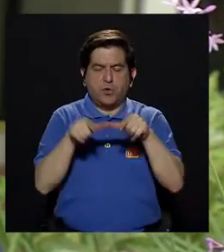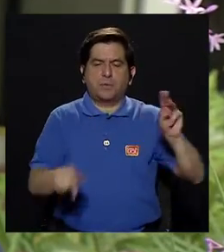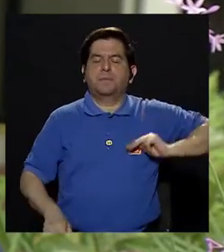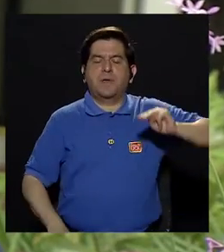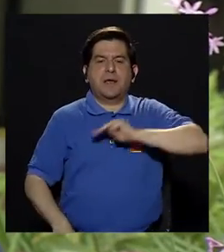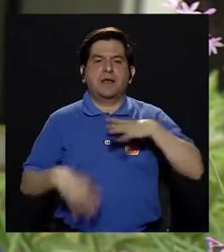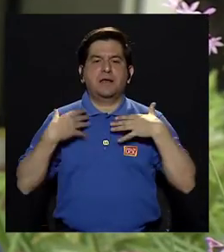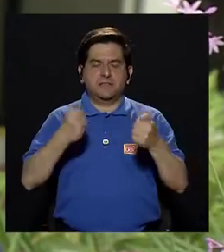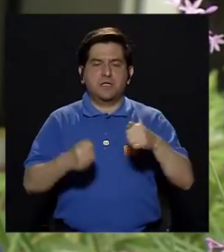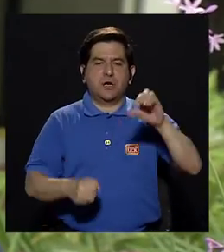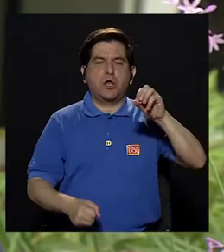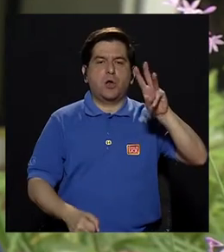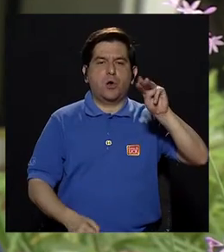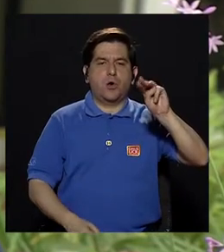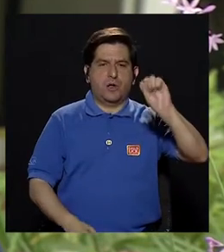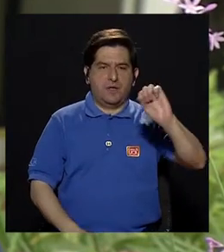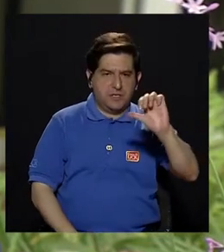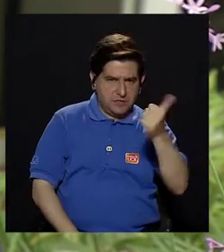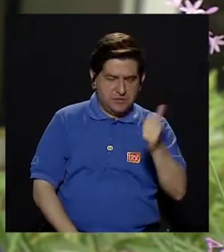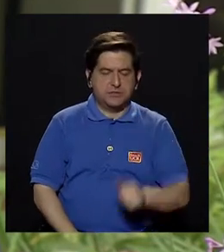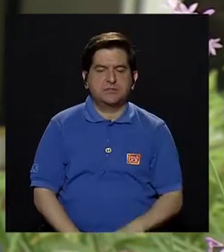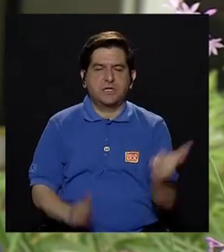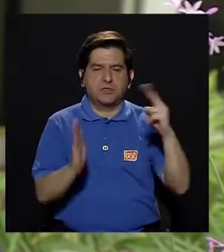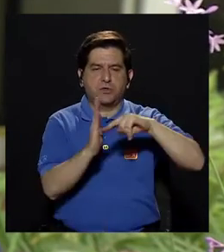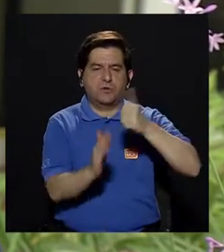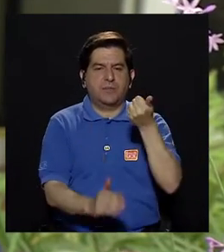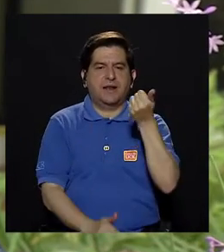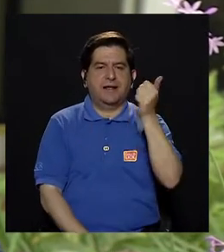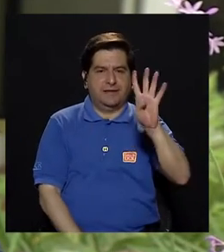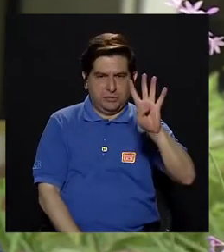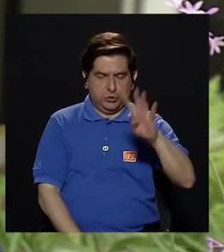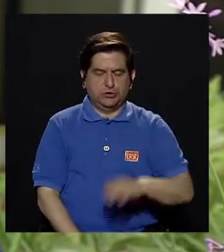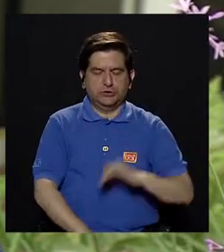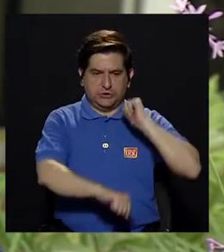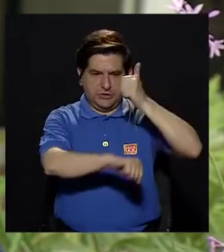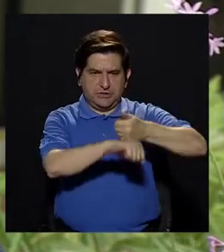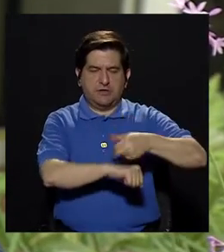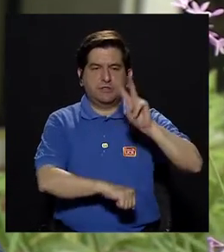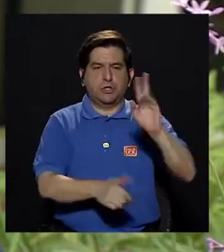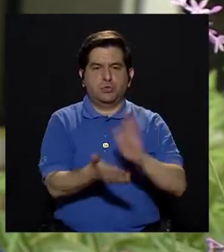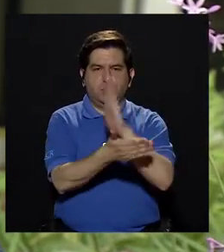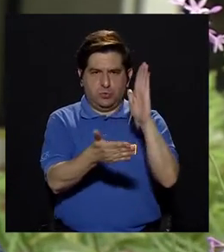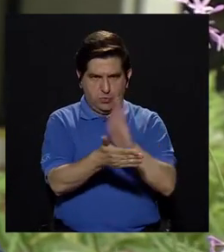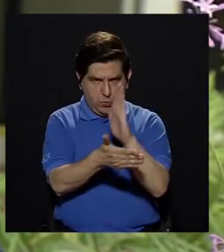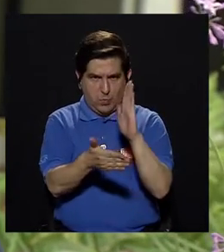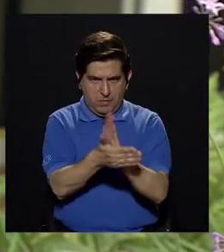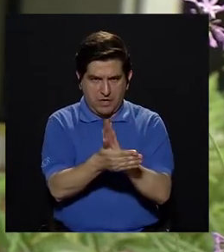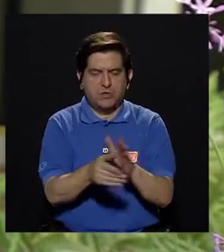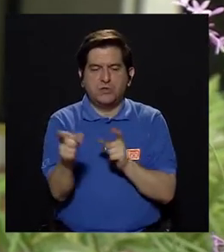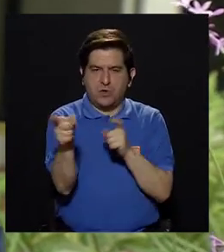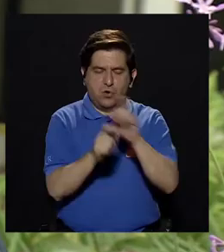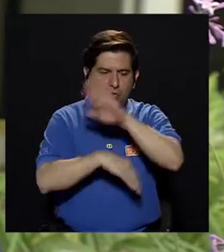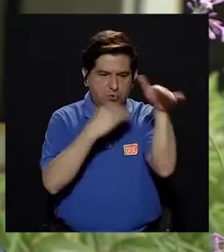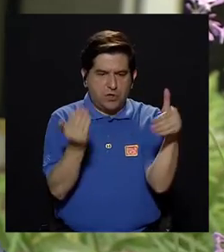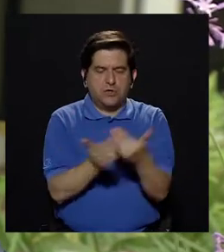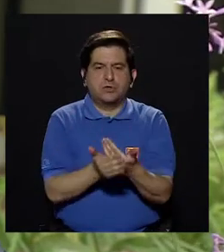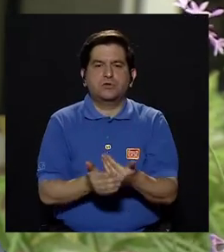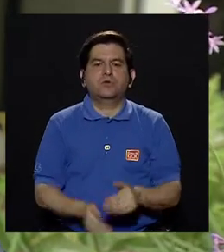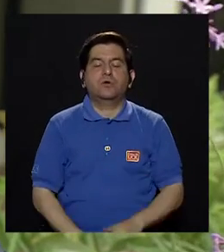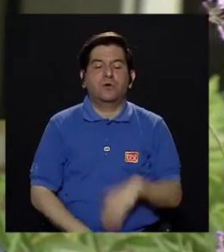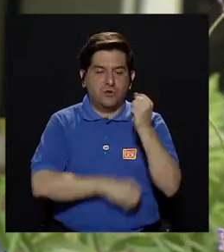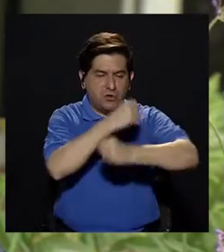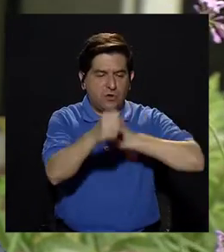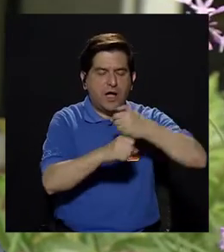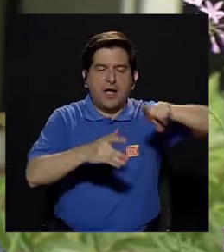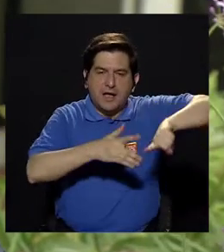Ministerio de Salud, y la OMS, que en el 2014 de hecho establecieron dos documentos que vinieron a regular todo lo que tenía que ver